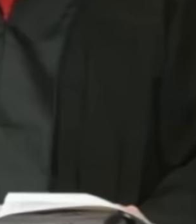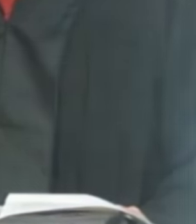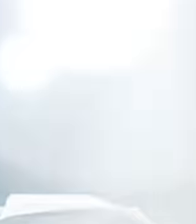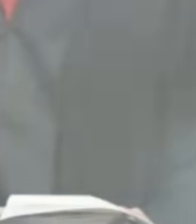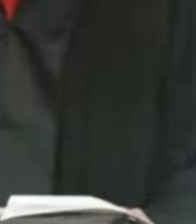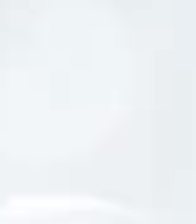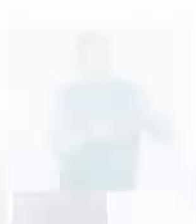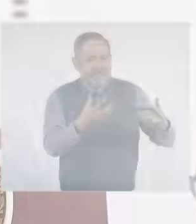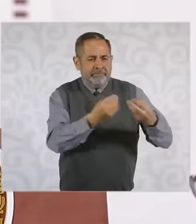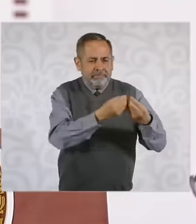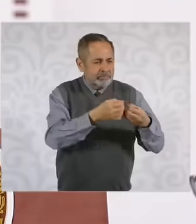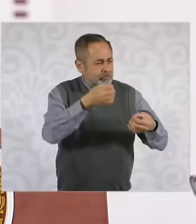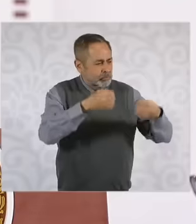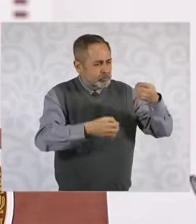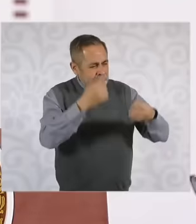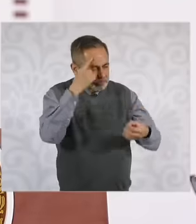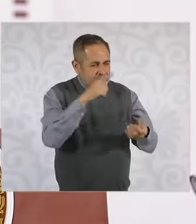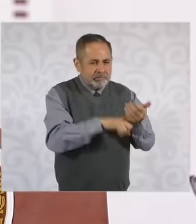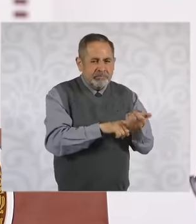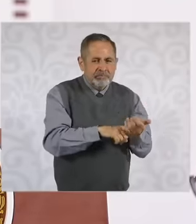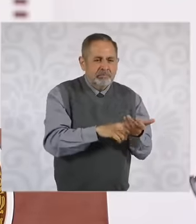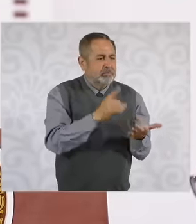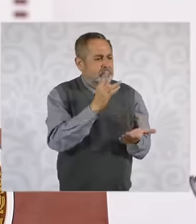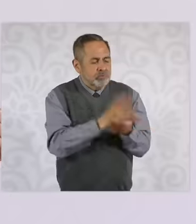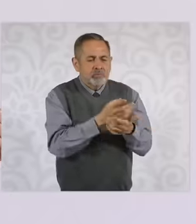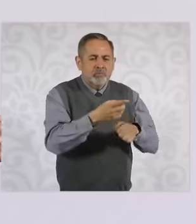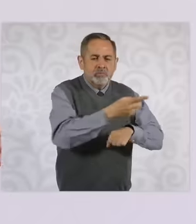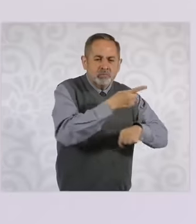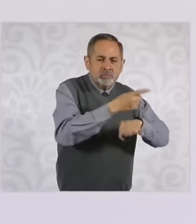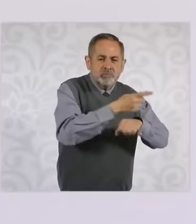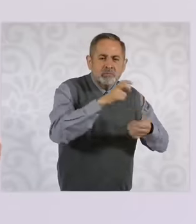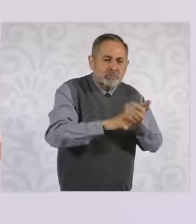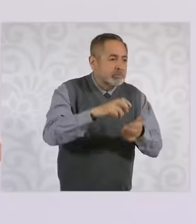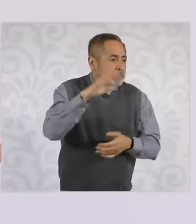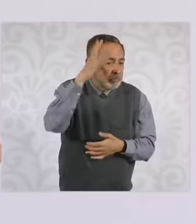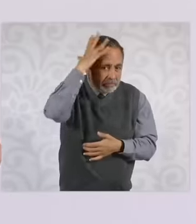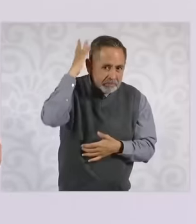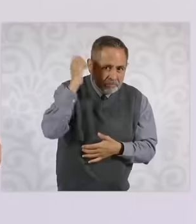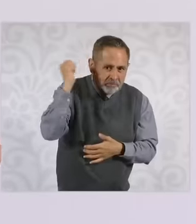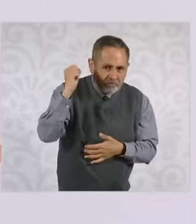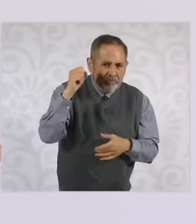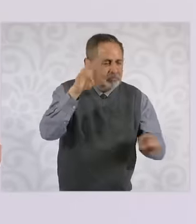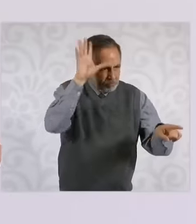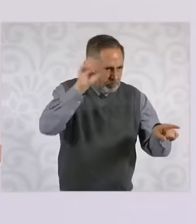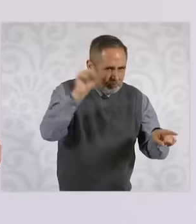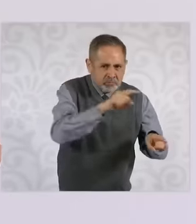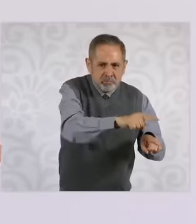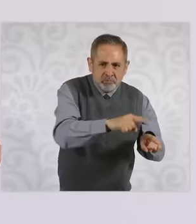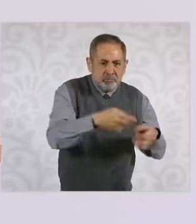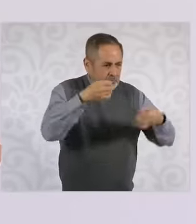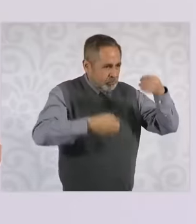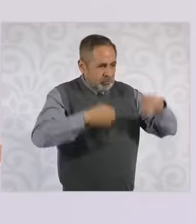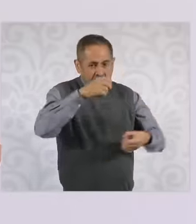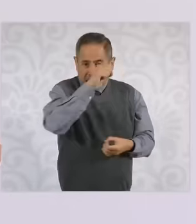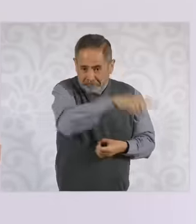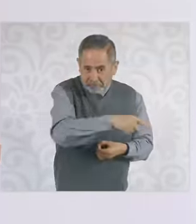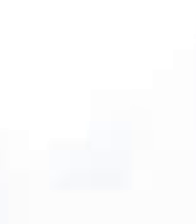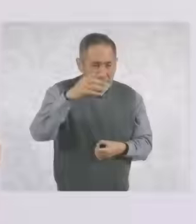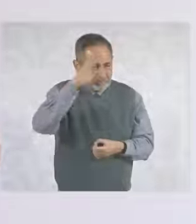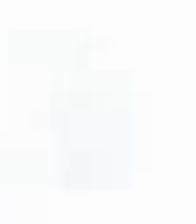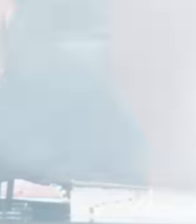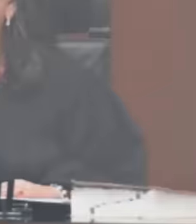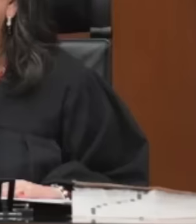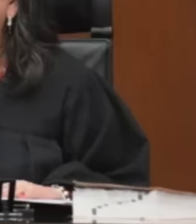Después de muchos días de paro y sin poder hacer nada, hoy, la presidenta Claudia Sheinbaum celebra que los jueces